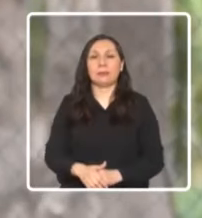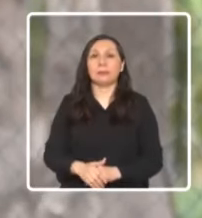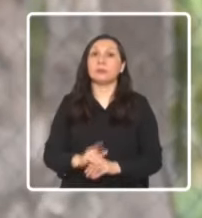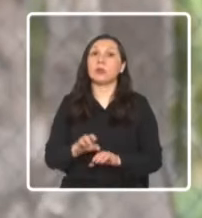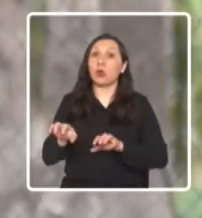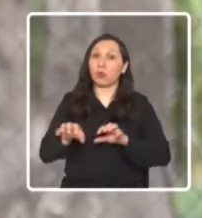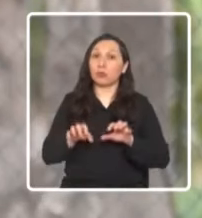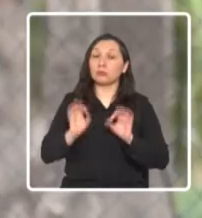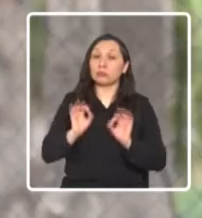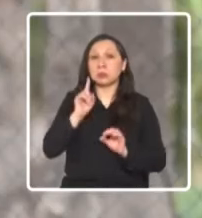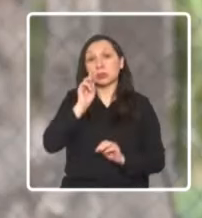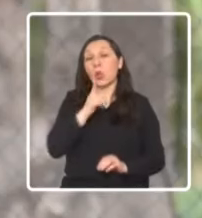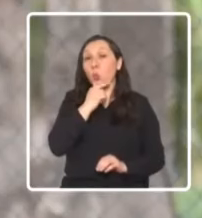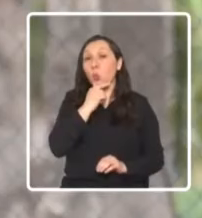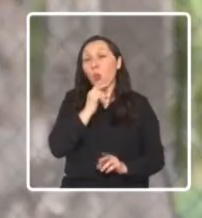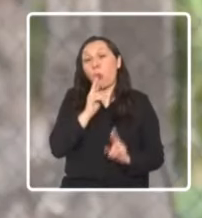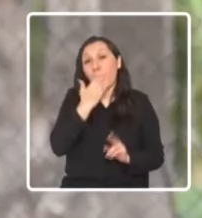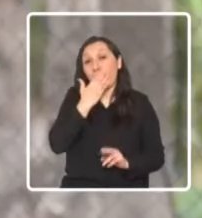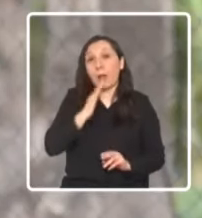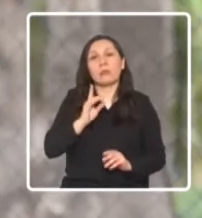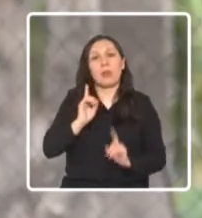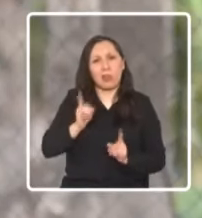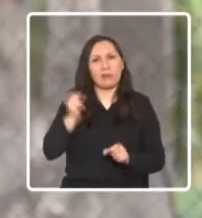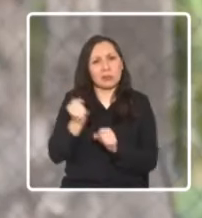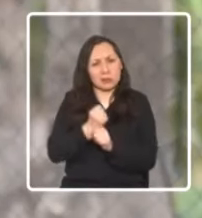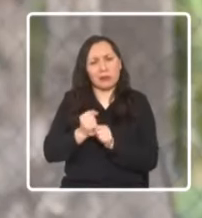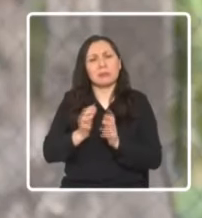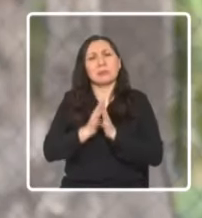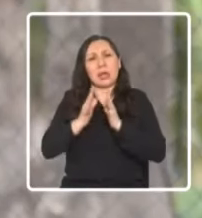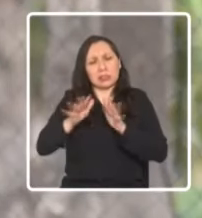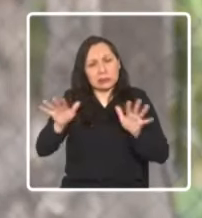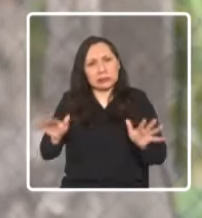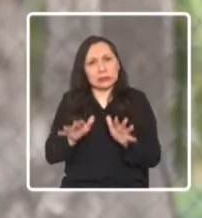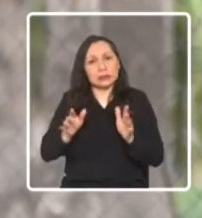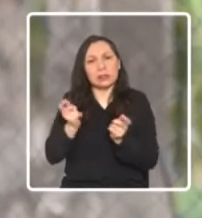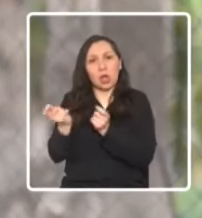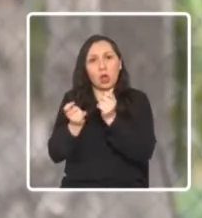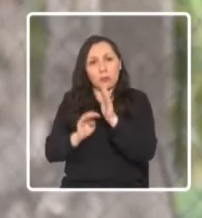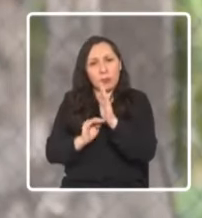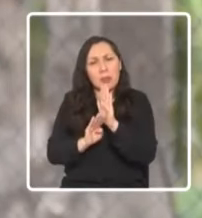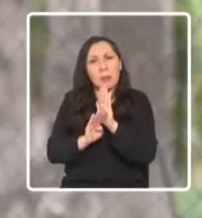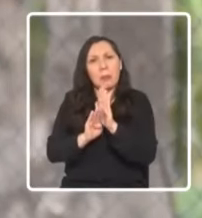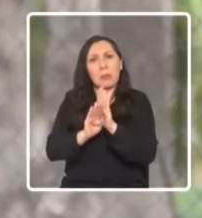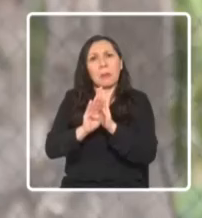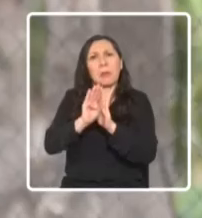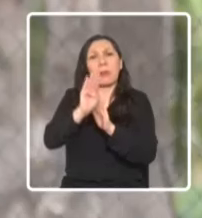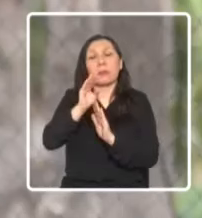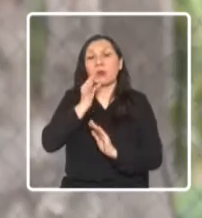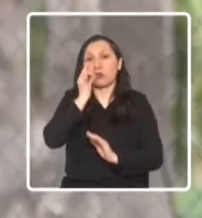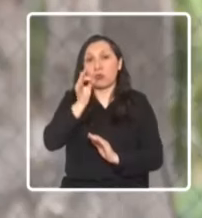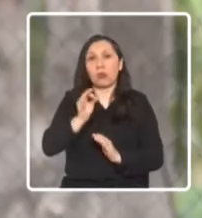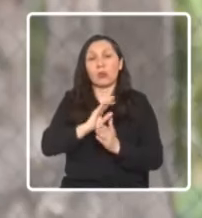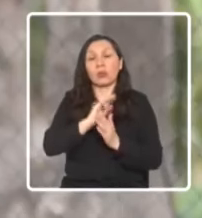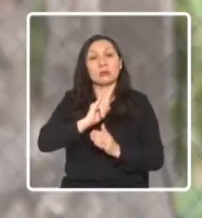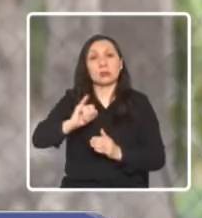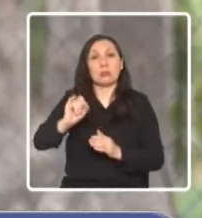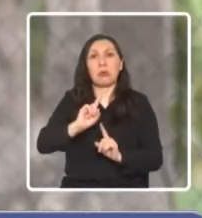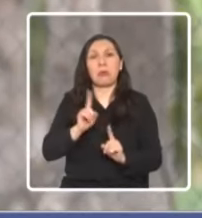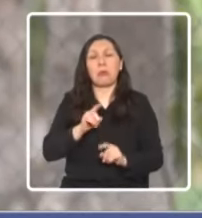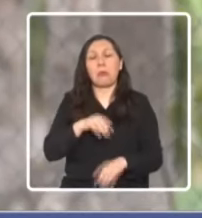Hay cosas que sin lugar a dudas nos gustaría que fueran mejor y tenemos que trabajar con más empeño para que nuestra economía crezca más, porque como he dicho en todas partes,